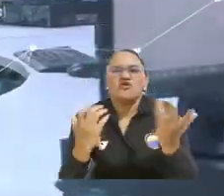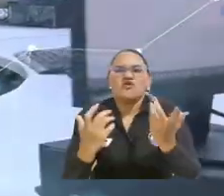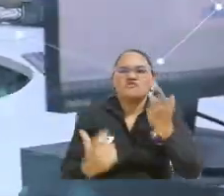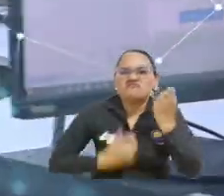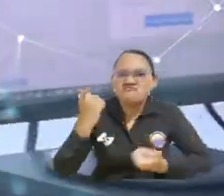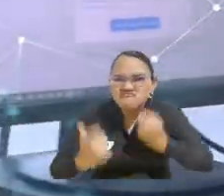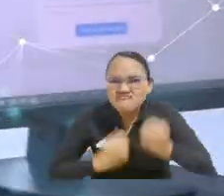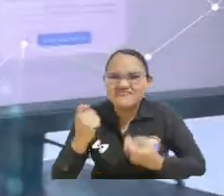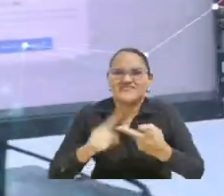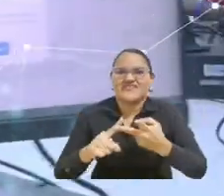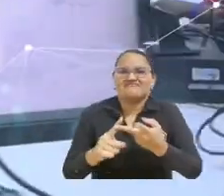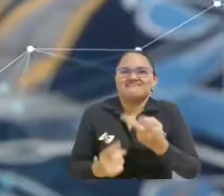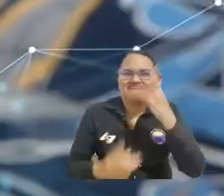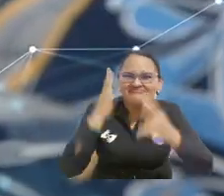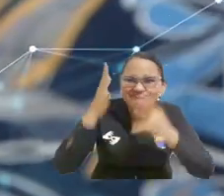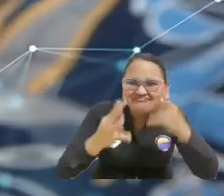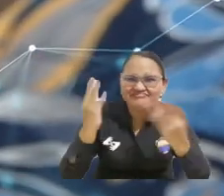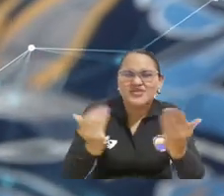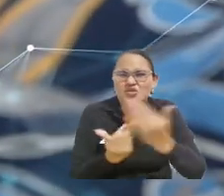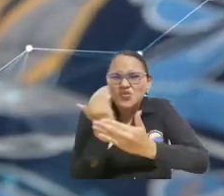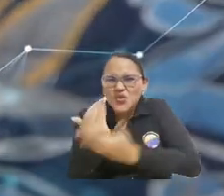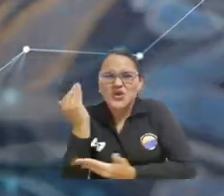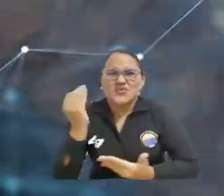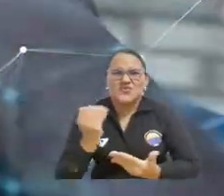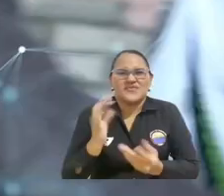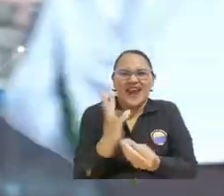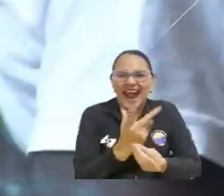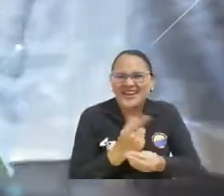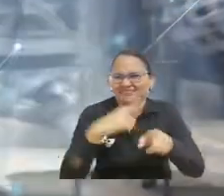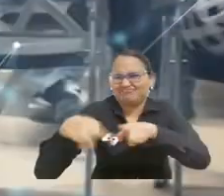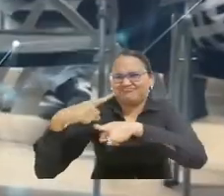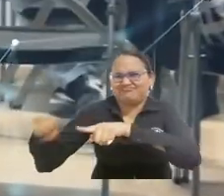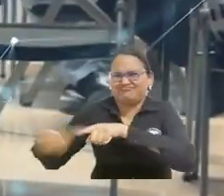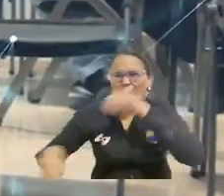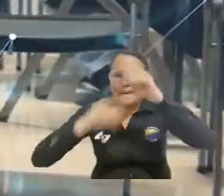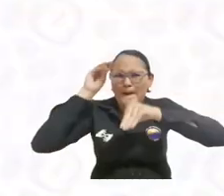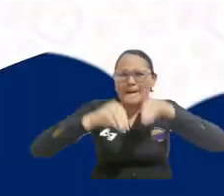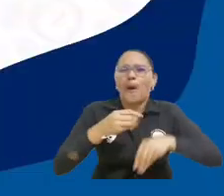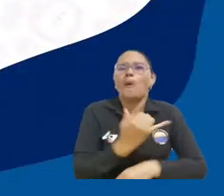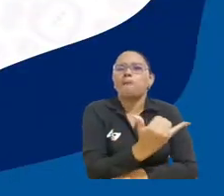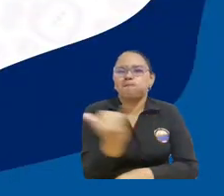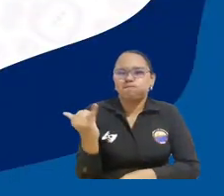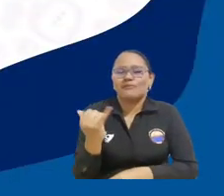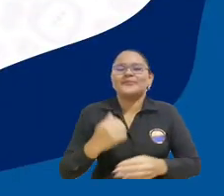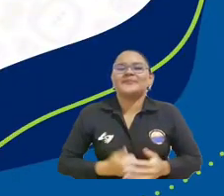investigación, emprendimiento, innovación, creación artística, cultural y otras áreas.